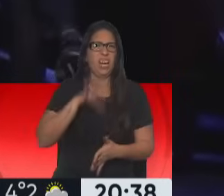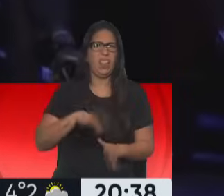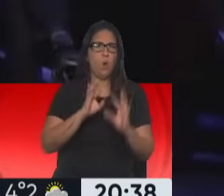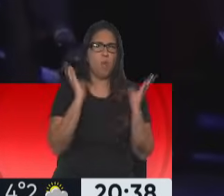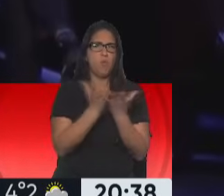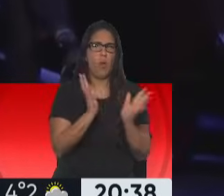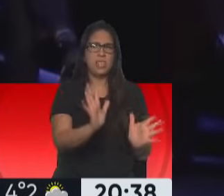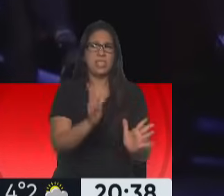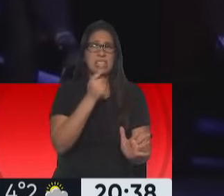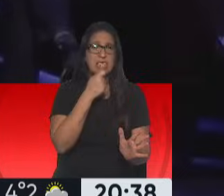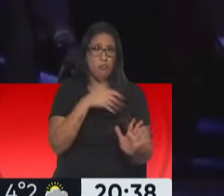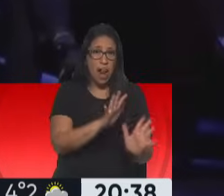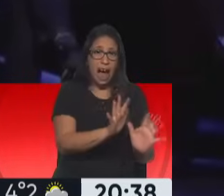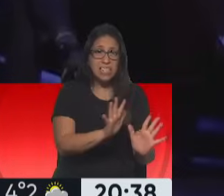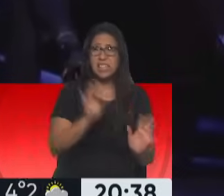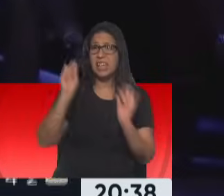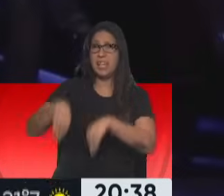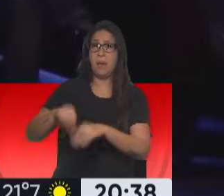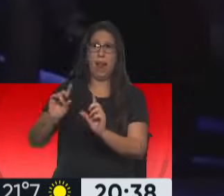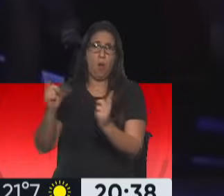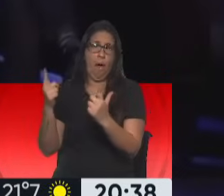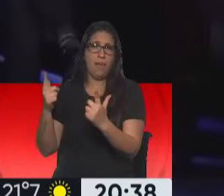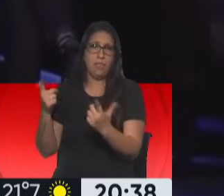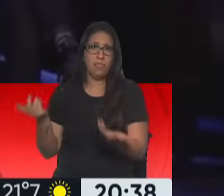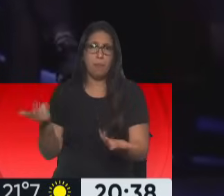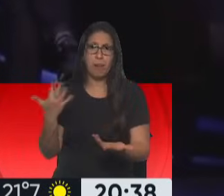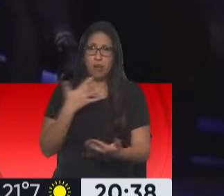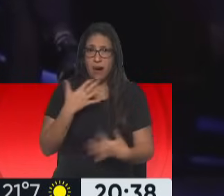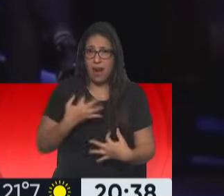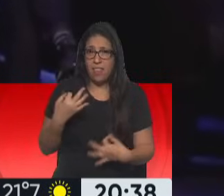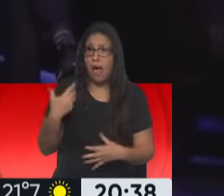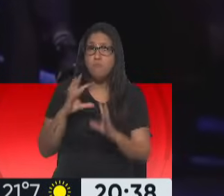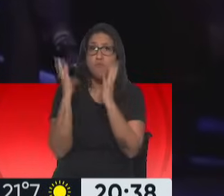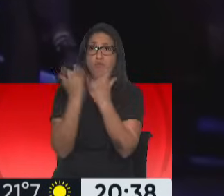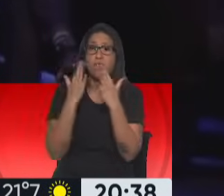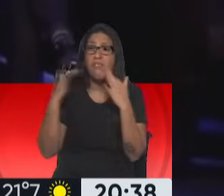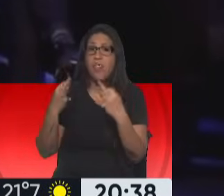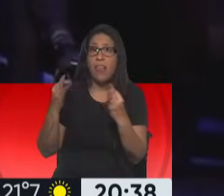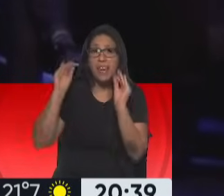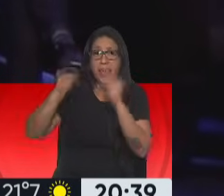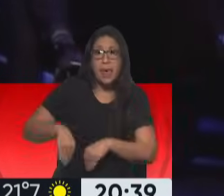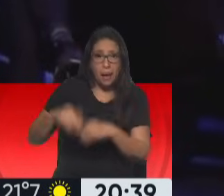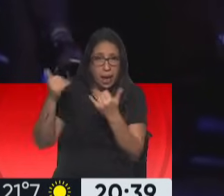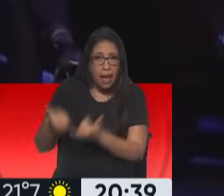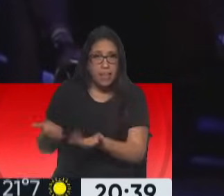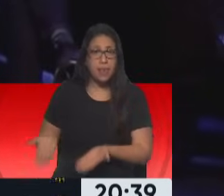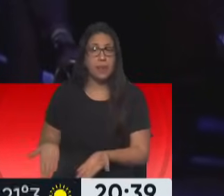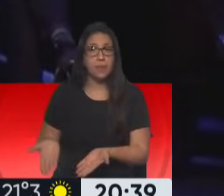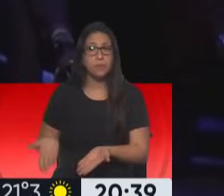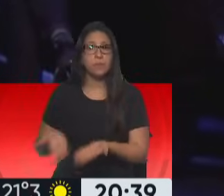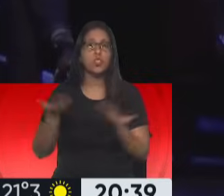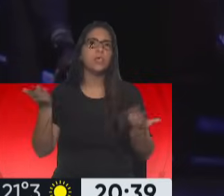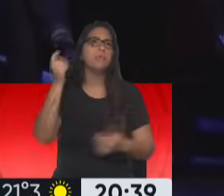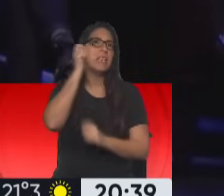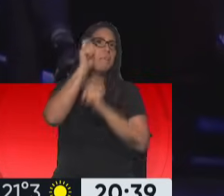que no existirían quiebras. Y claramente en el mundo real existen quiebras. Entonces vamos a